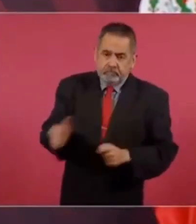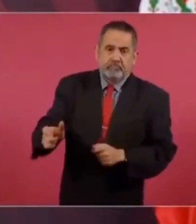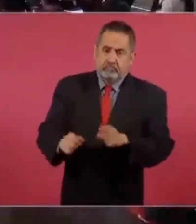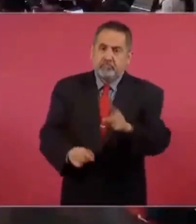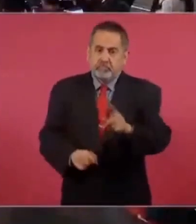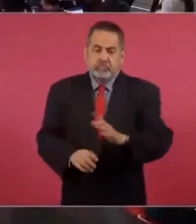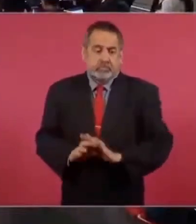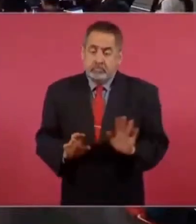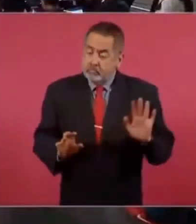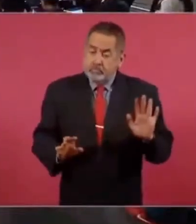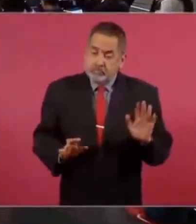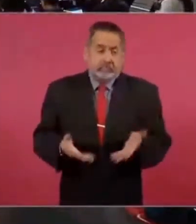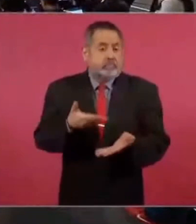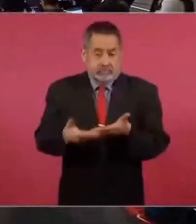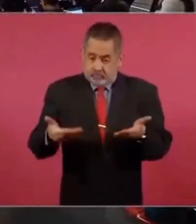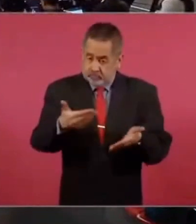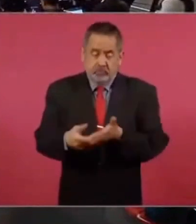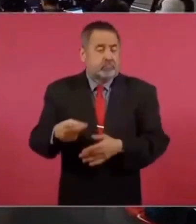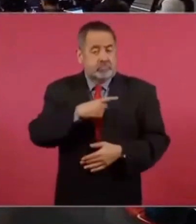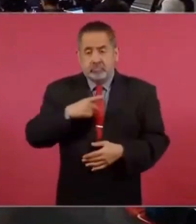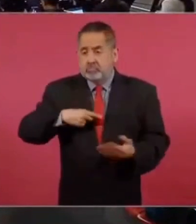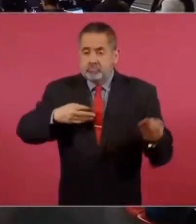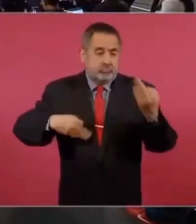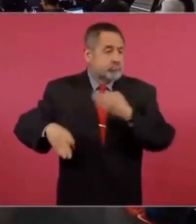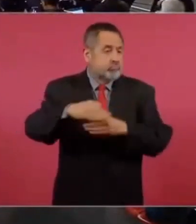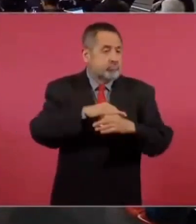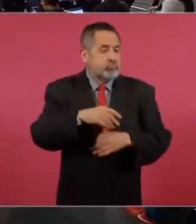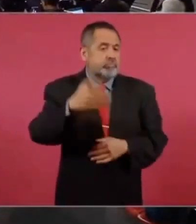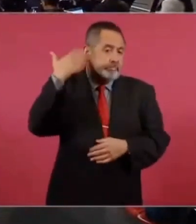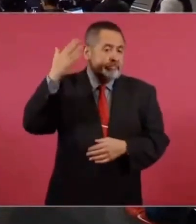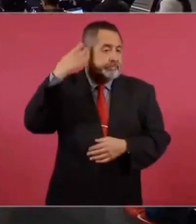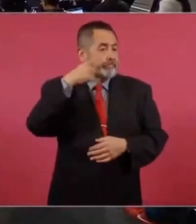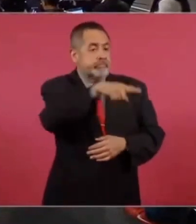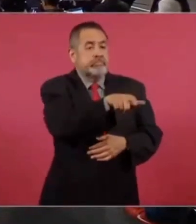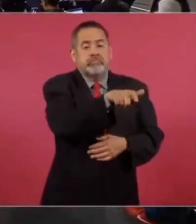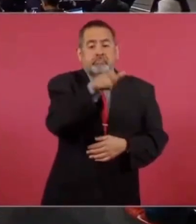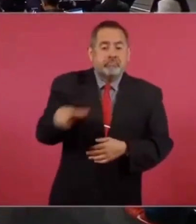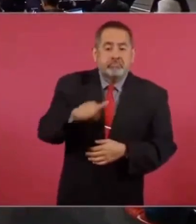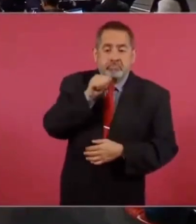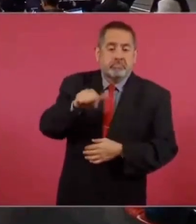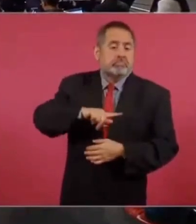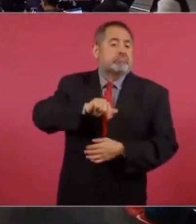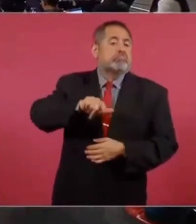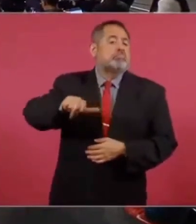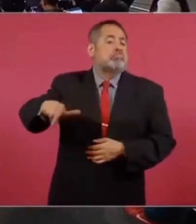Que ahora sí pagan los que no pagaban.